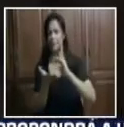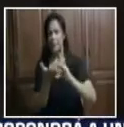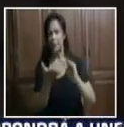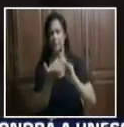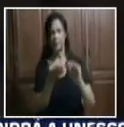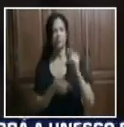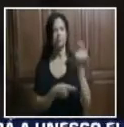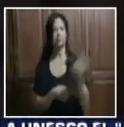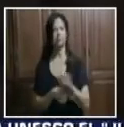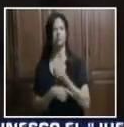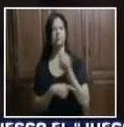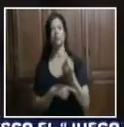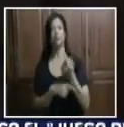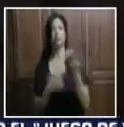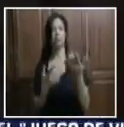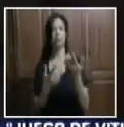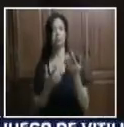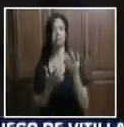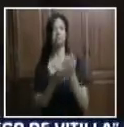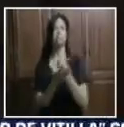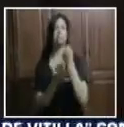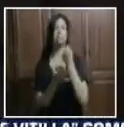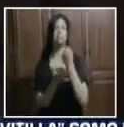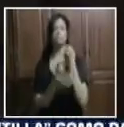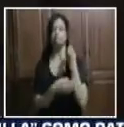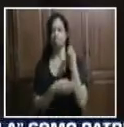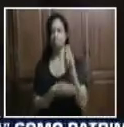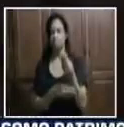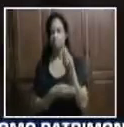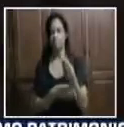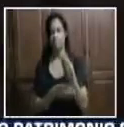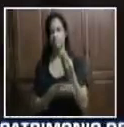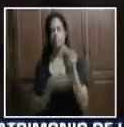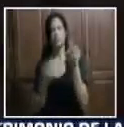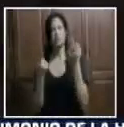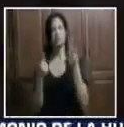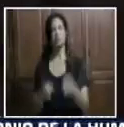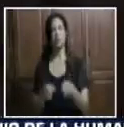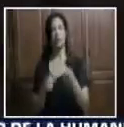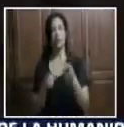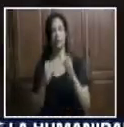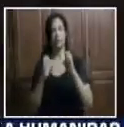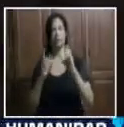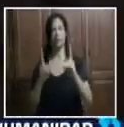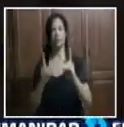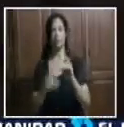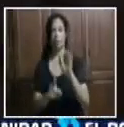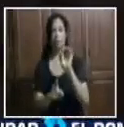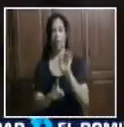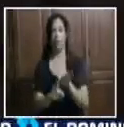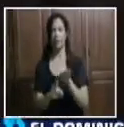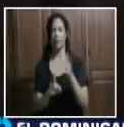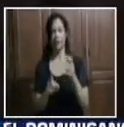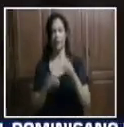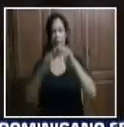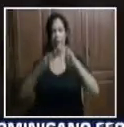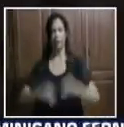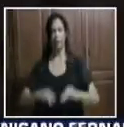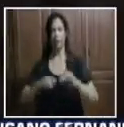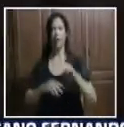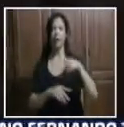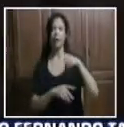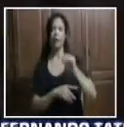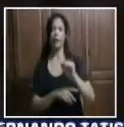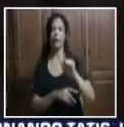sale ganando. Vergonzoso lo que se hace desde educación con eso. Y que el ministro Paliza se preste